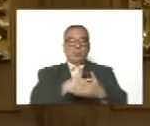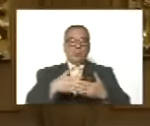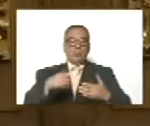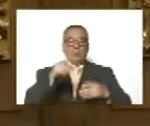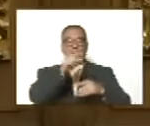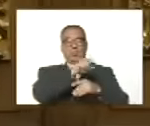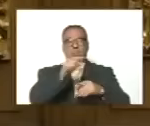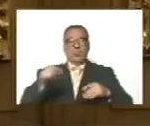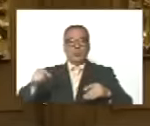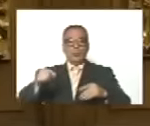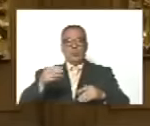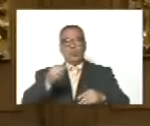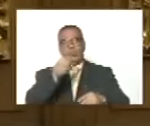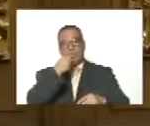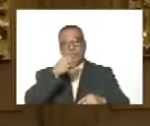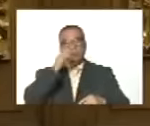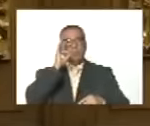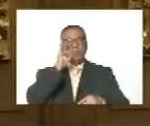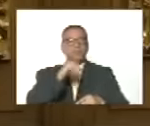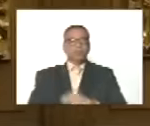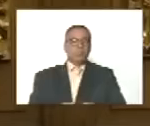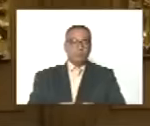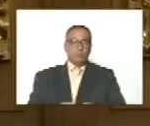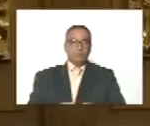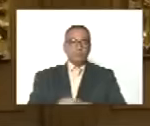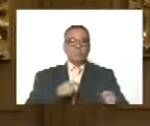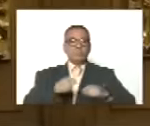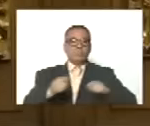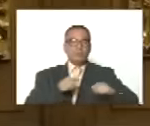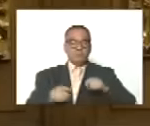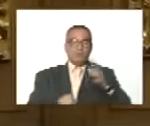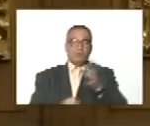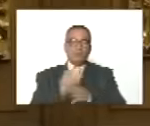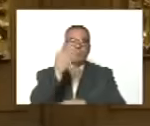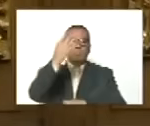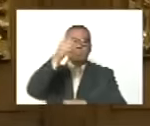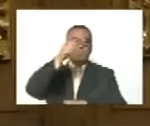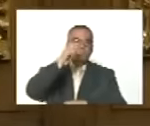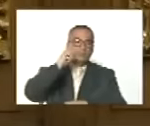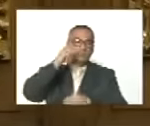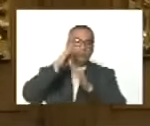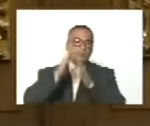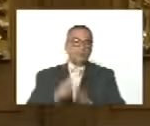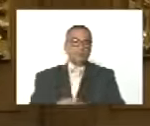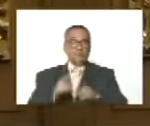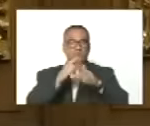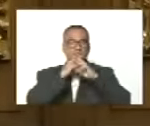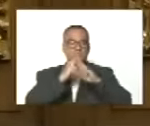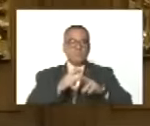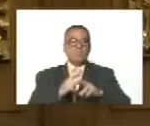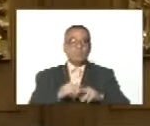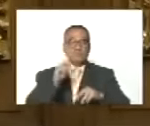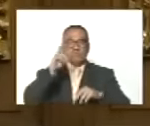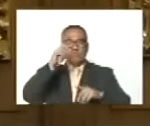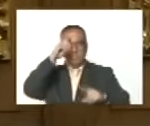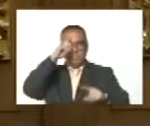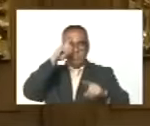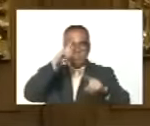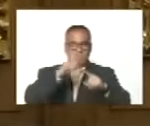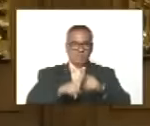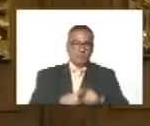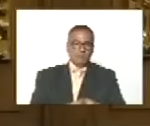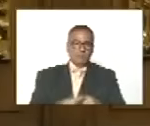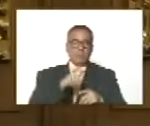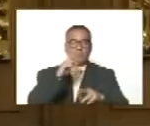ley trata de impulsar, reactivar y fundar cafetales para responder a las nuevas metas,